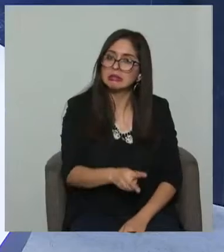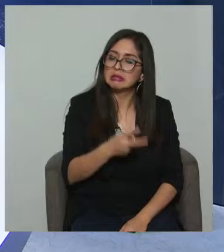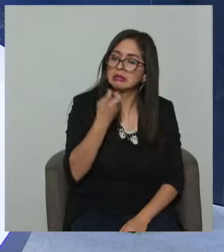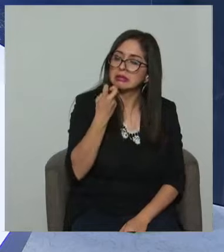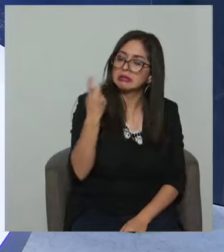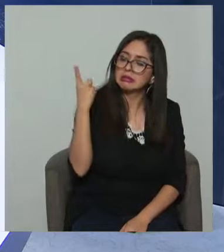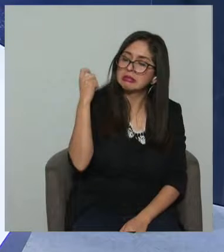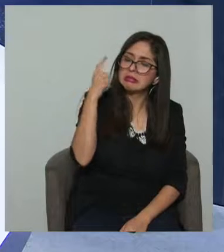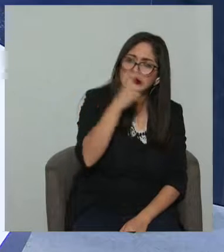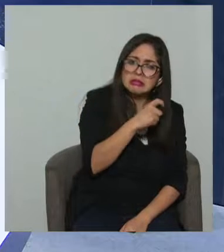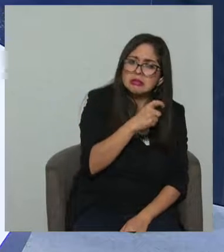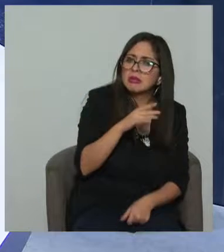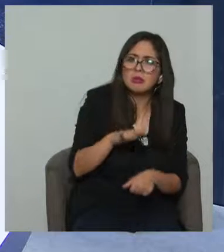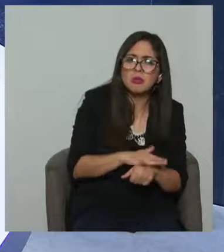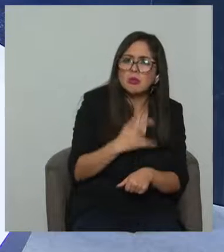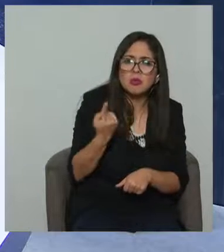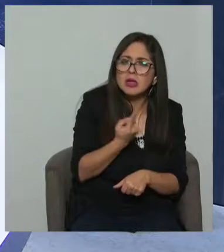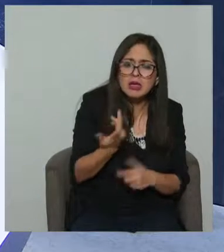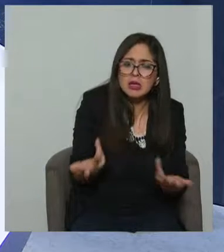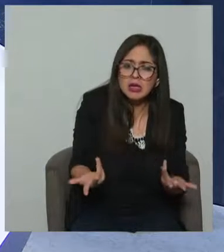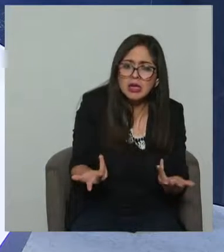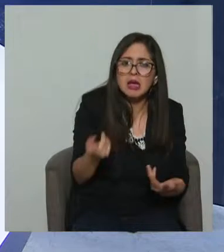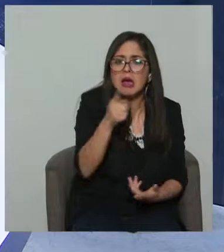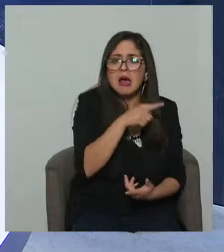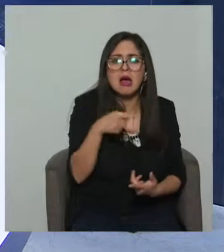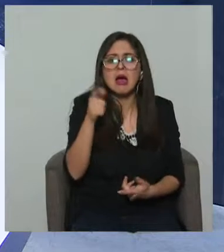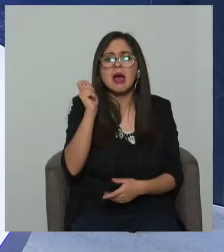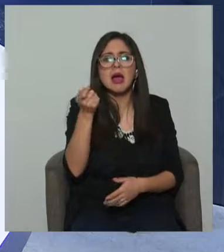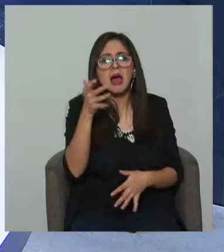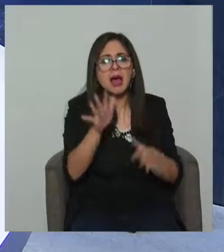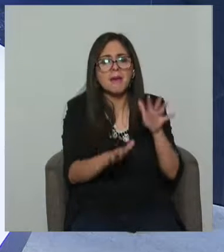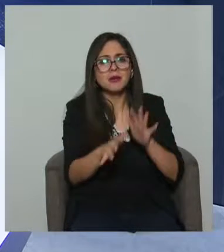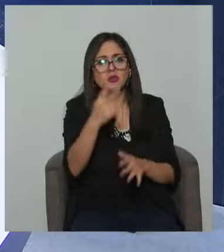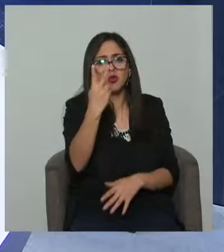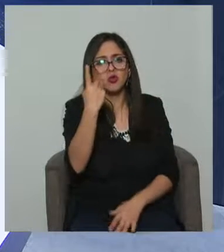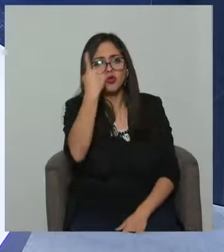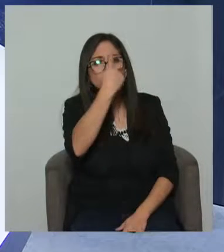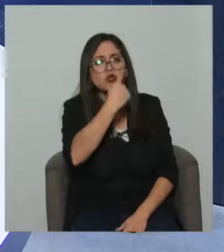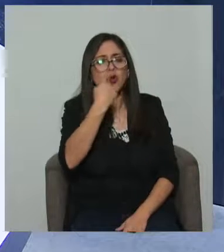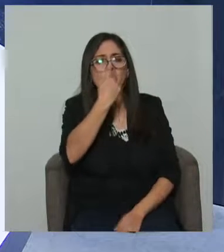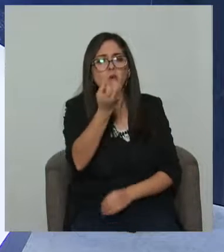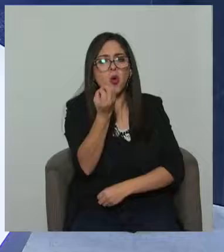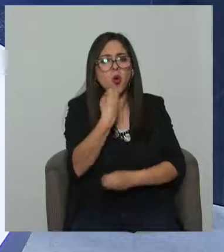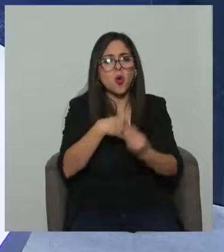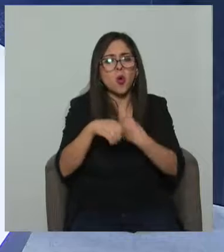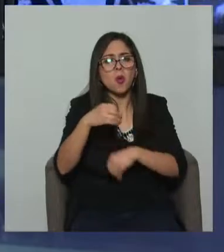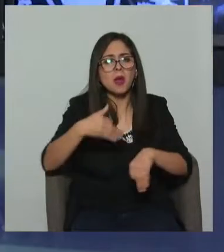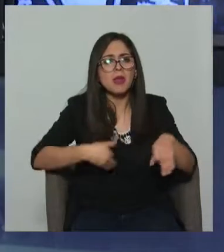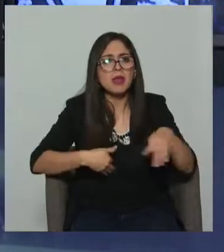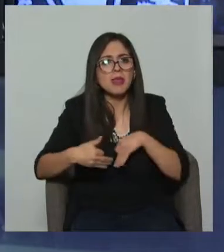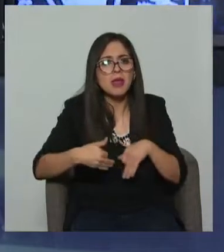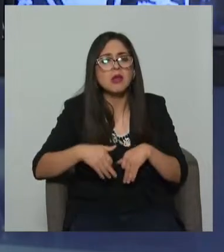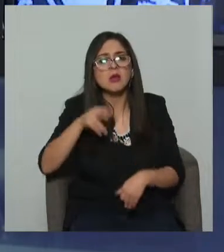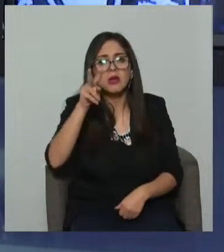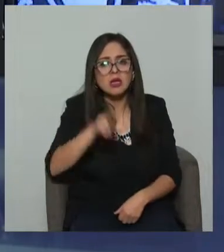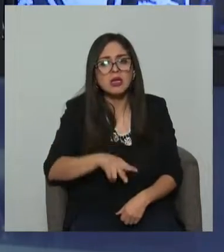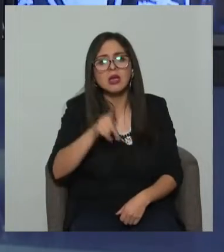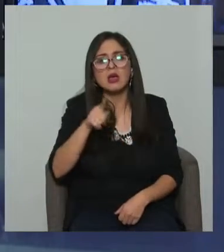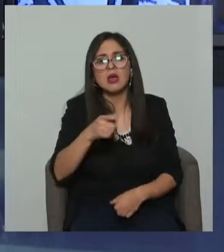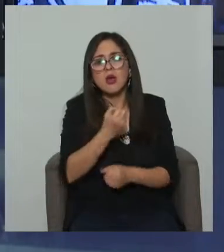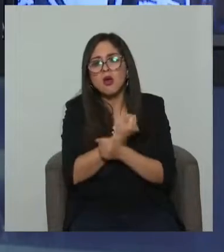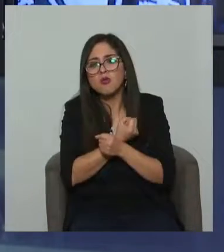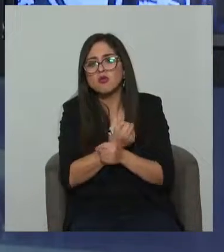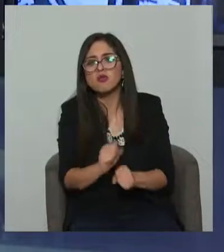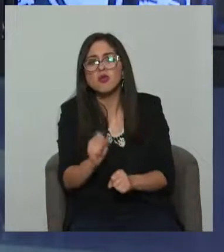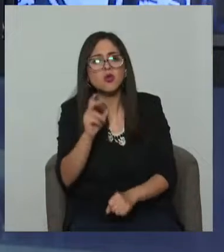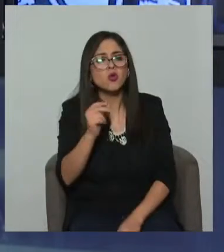porque no vas a creerlo, pero en fin, en 2 horas que puede durar una puesta en escena, hay gente que no soporta estar fuera